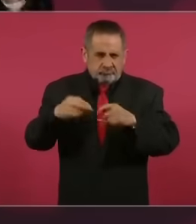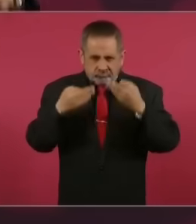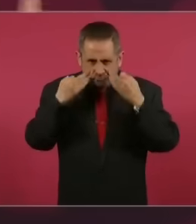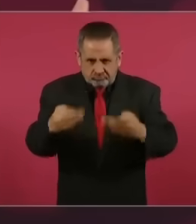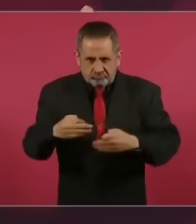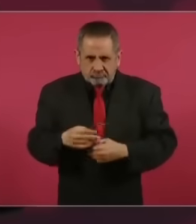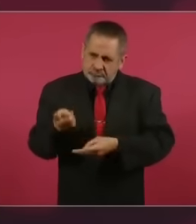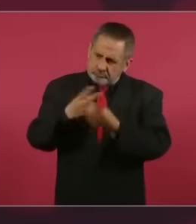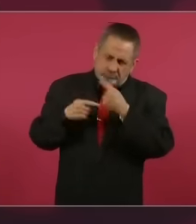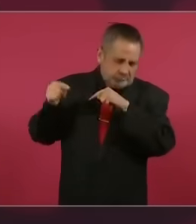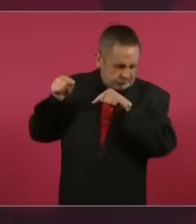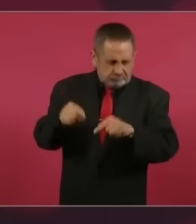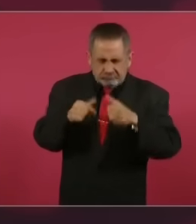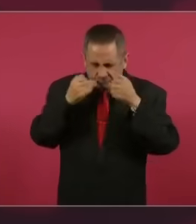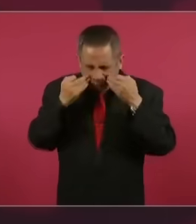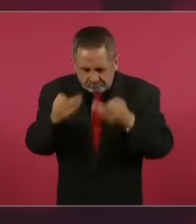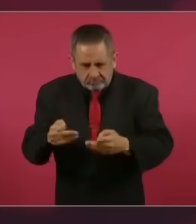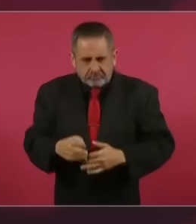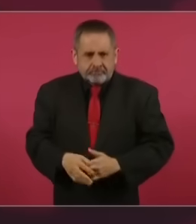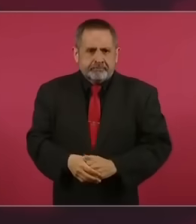que vengan ellos.